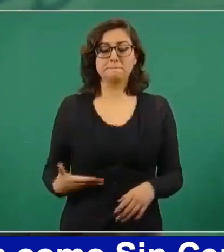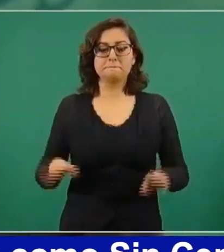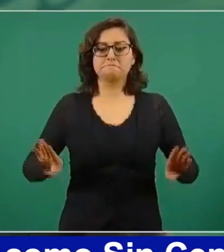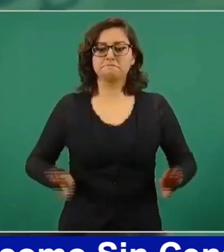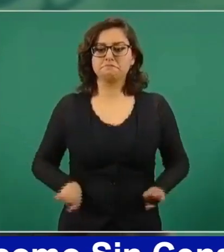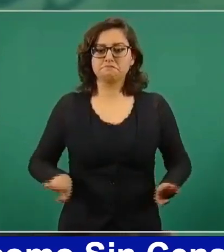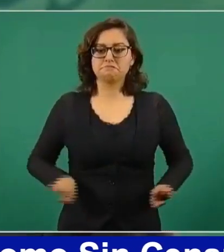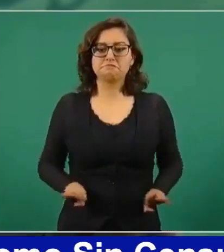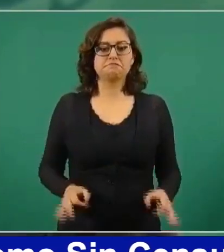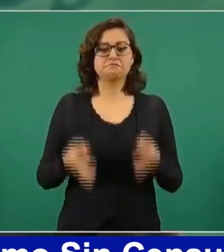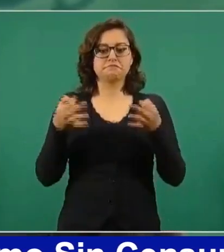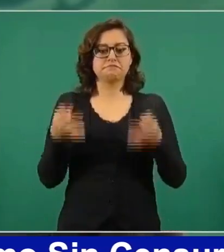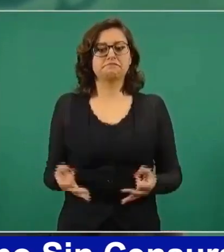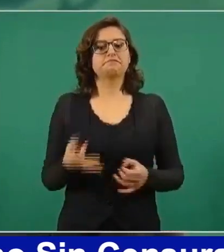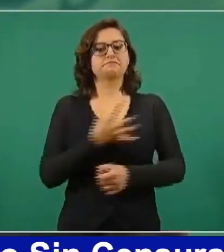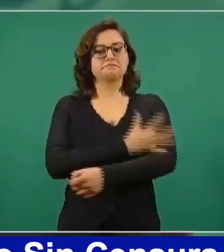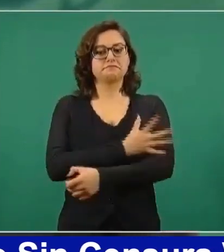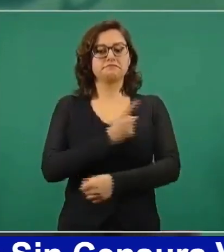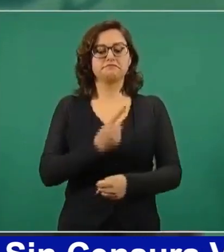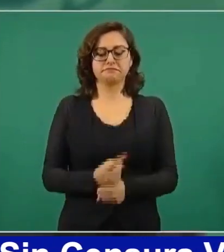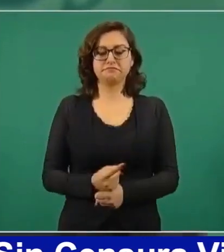honesta.